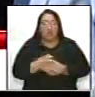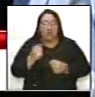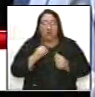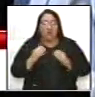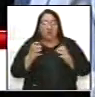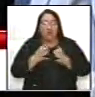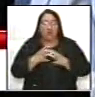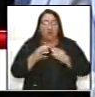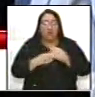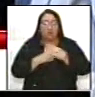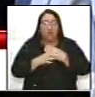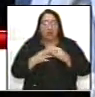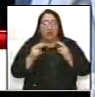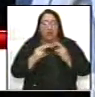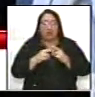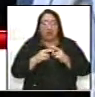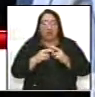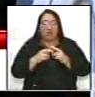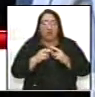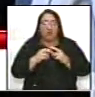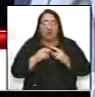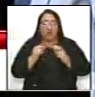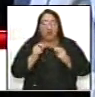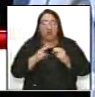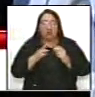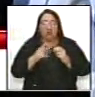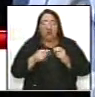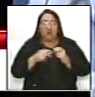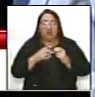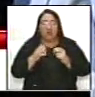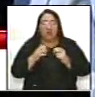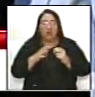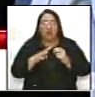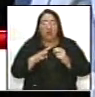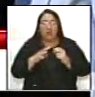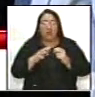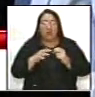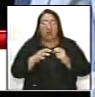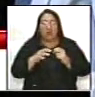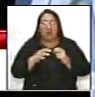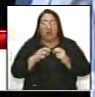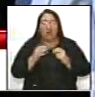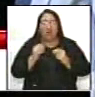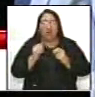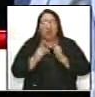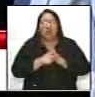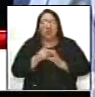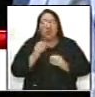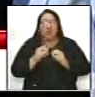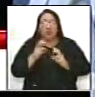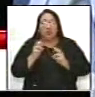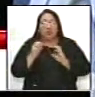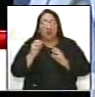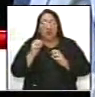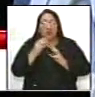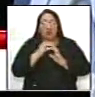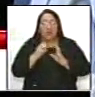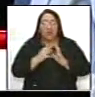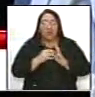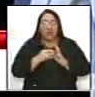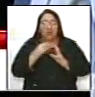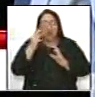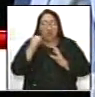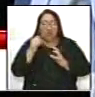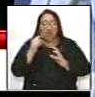sector defensa se encuentran comprendidos en la ley 29.944, Ley de Reforma Magisterial, entendiéndose que